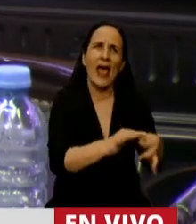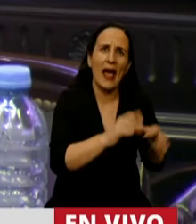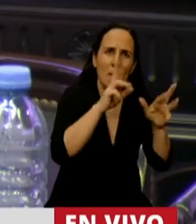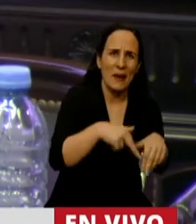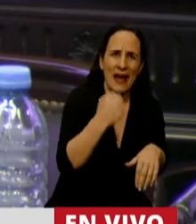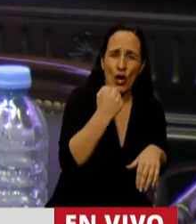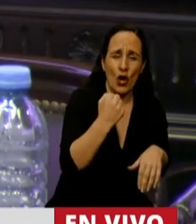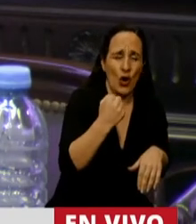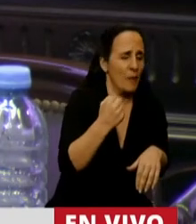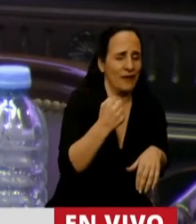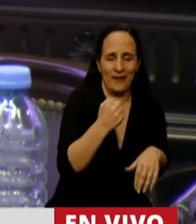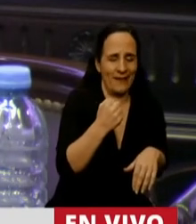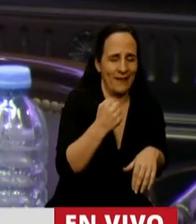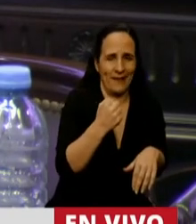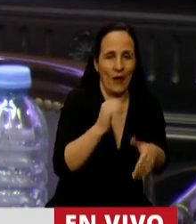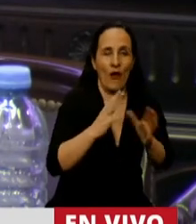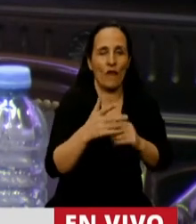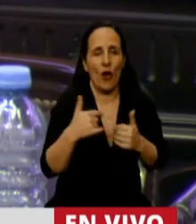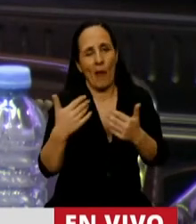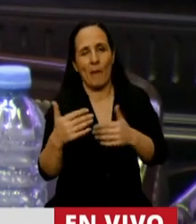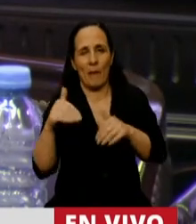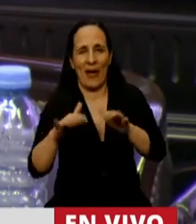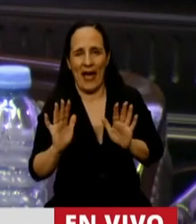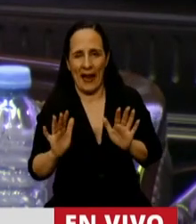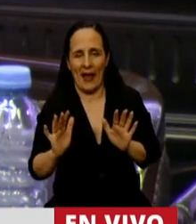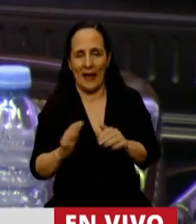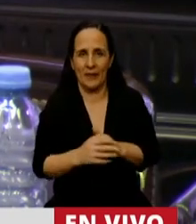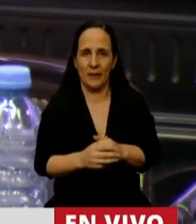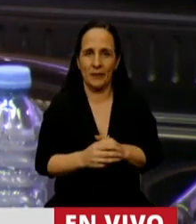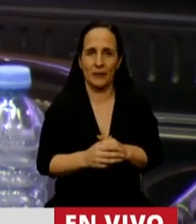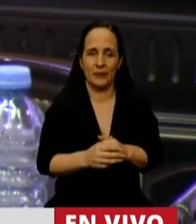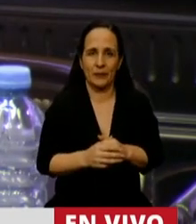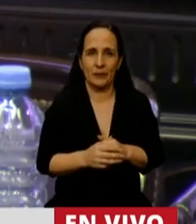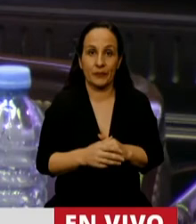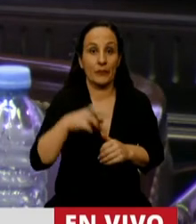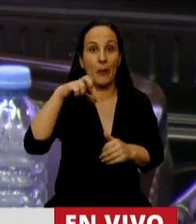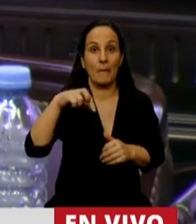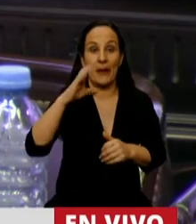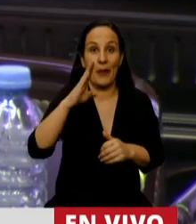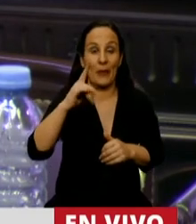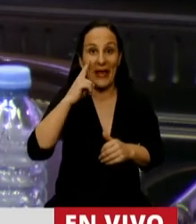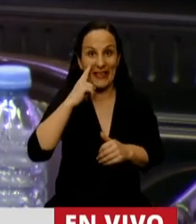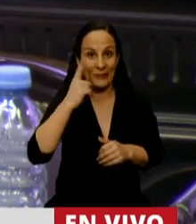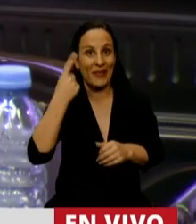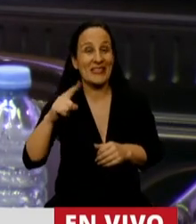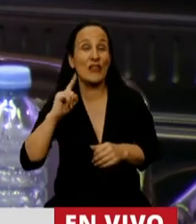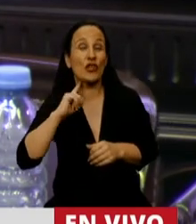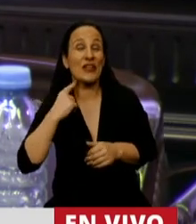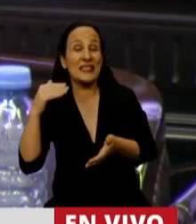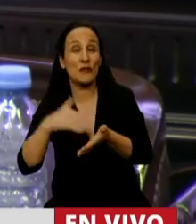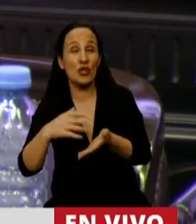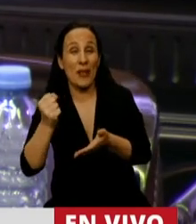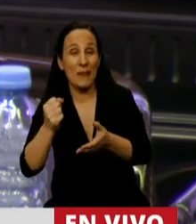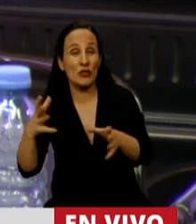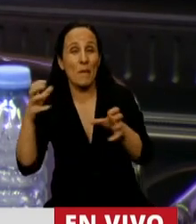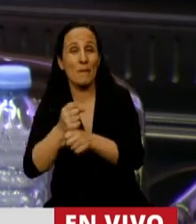es el mapa de su modelo electoral basta decir que el medio punto del pp y 113 millones de pesos destinados al transporte